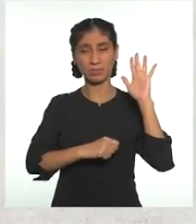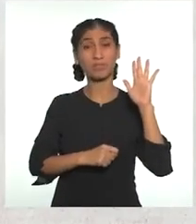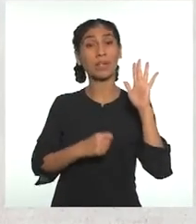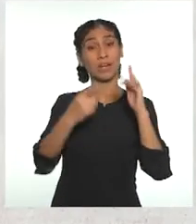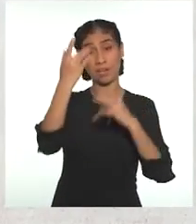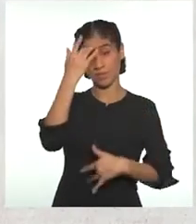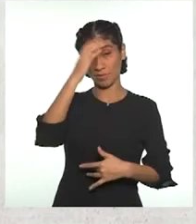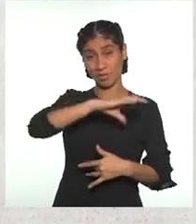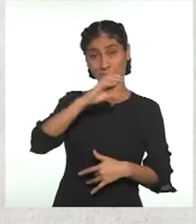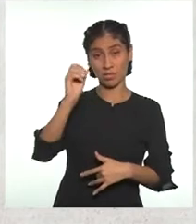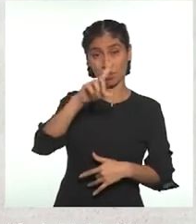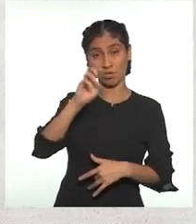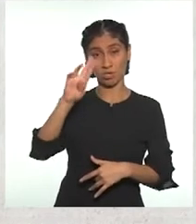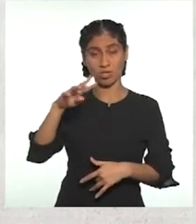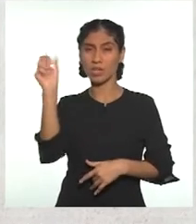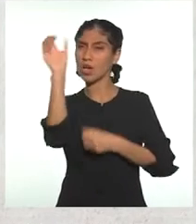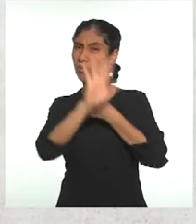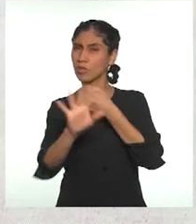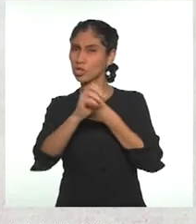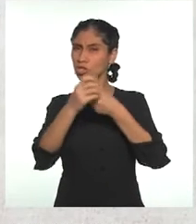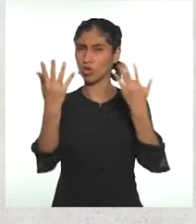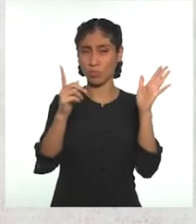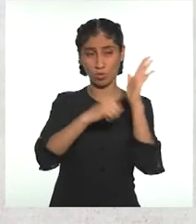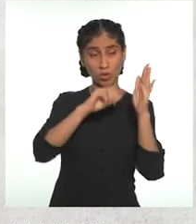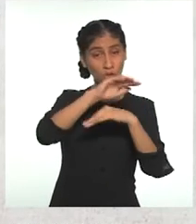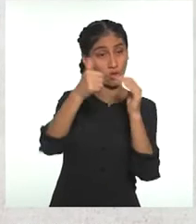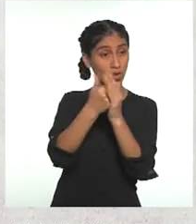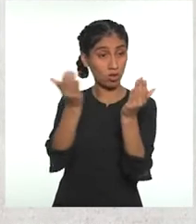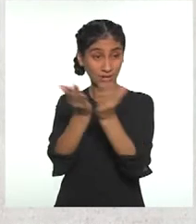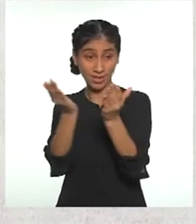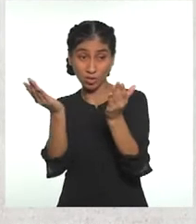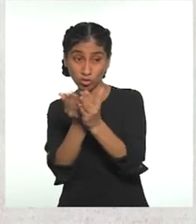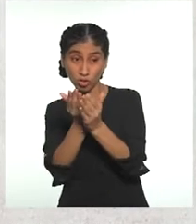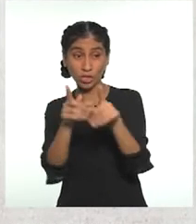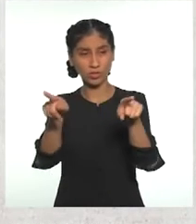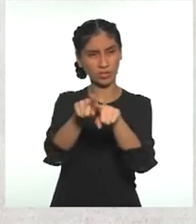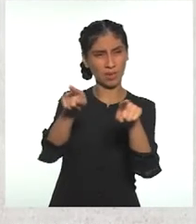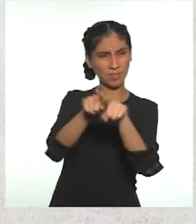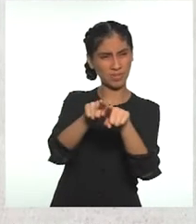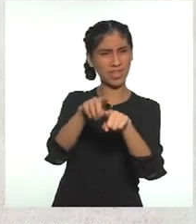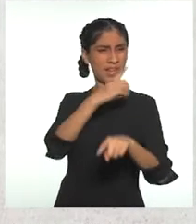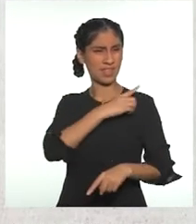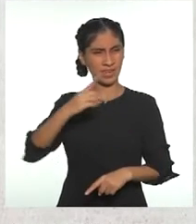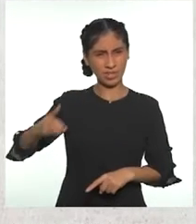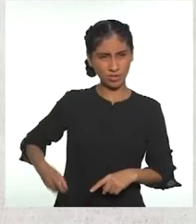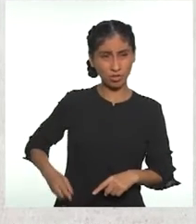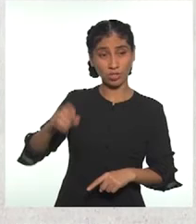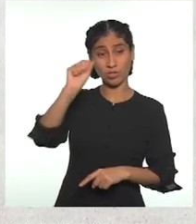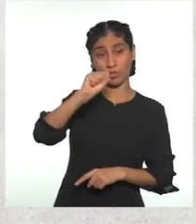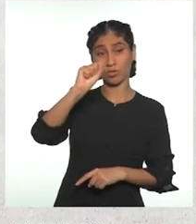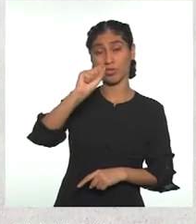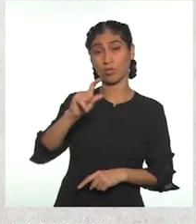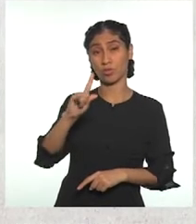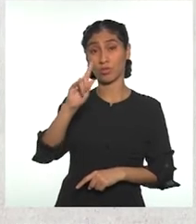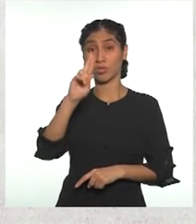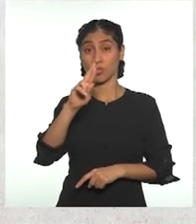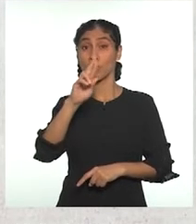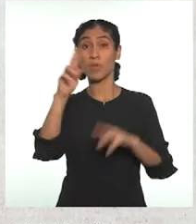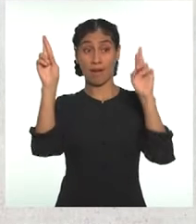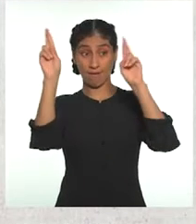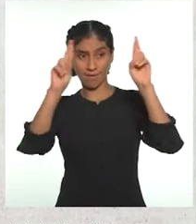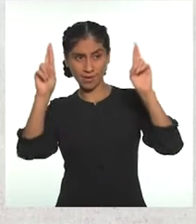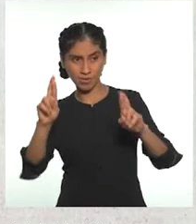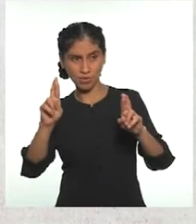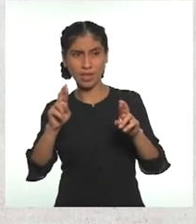que para prevenir el cólera en provincias, los colegios médicos, las direcciones subregionales de salud, las instituciones encargadas del suministro de agua y